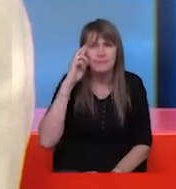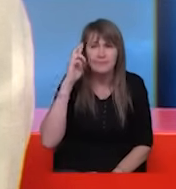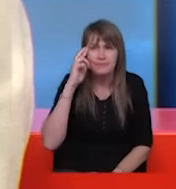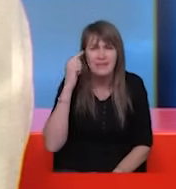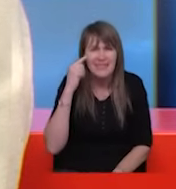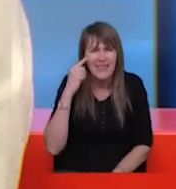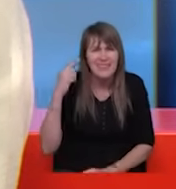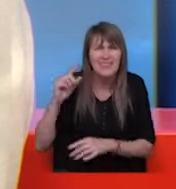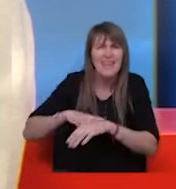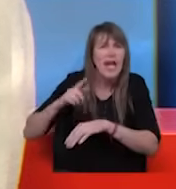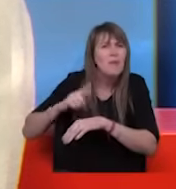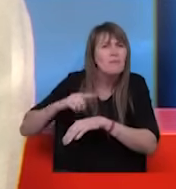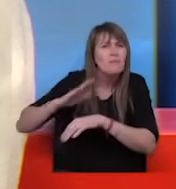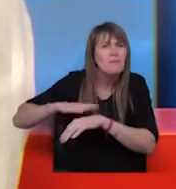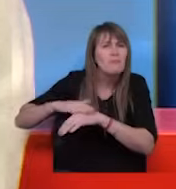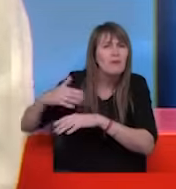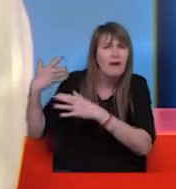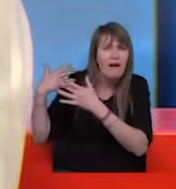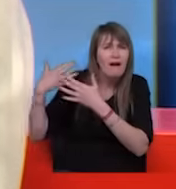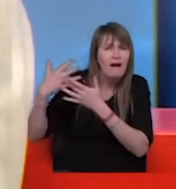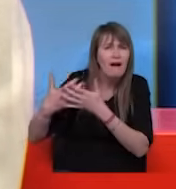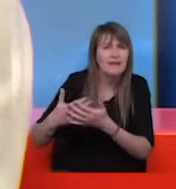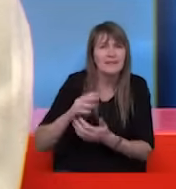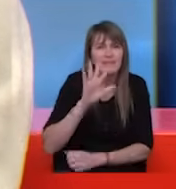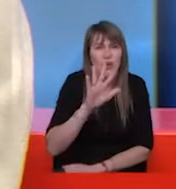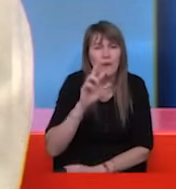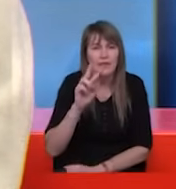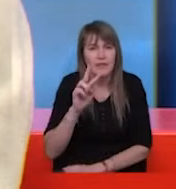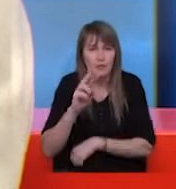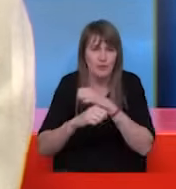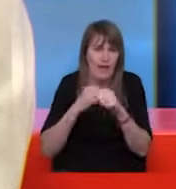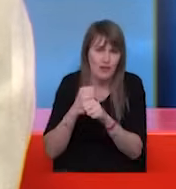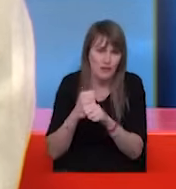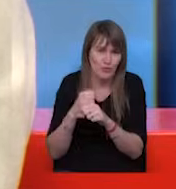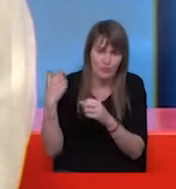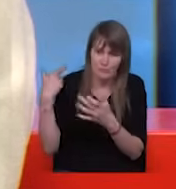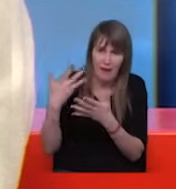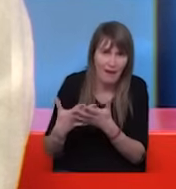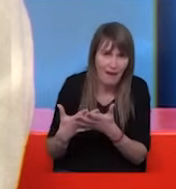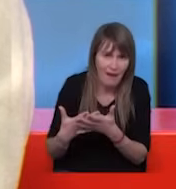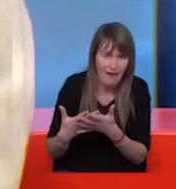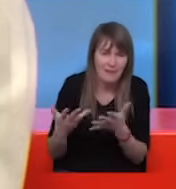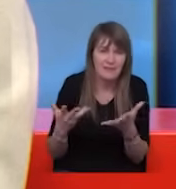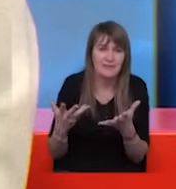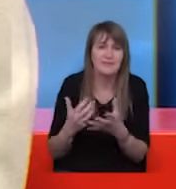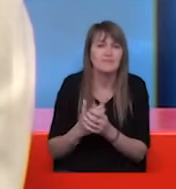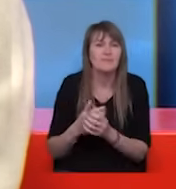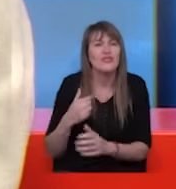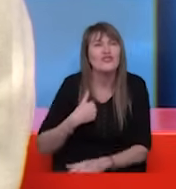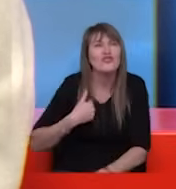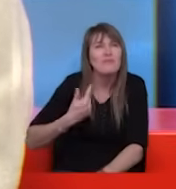paso del tiempo, ¿no? Porque pasaron 52 años lo que estamos hablando, ¿no? Entonces fui para